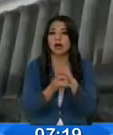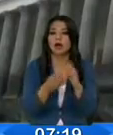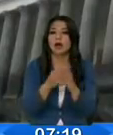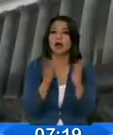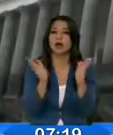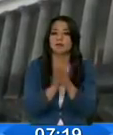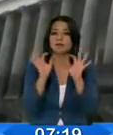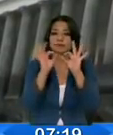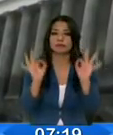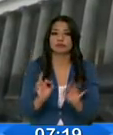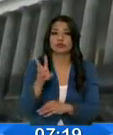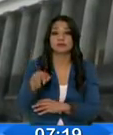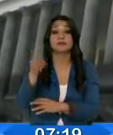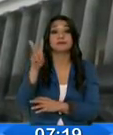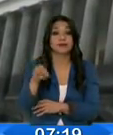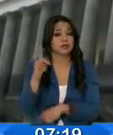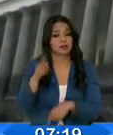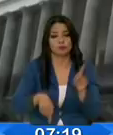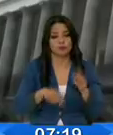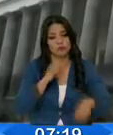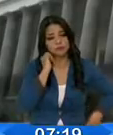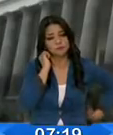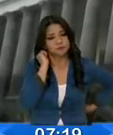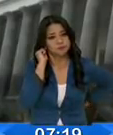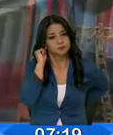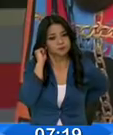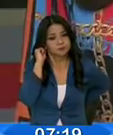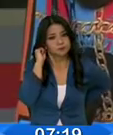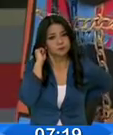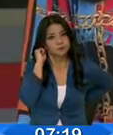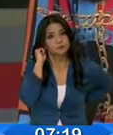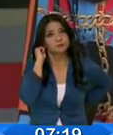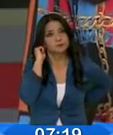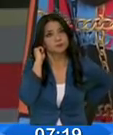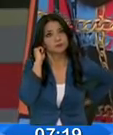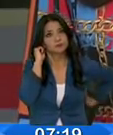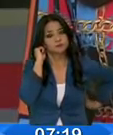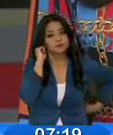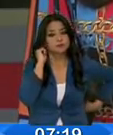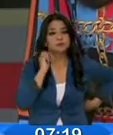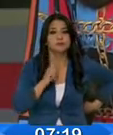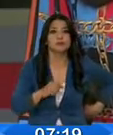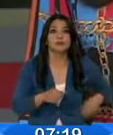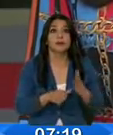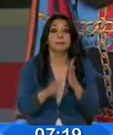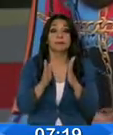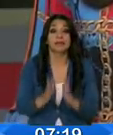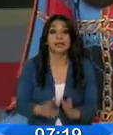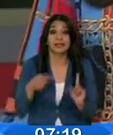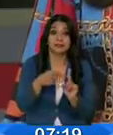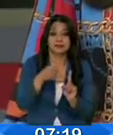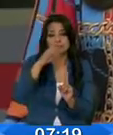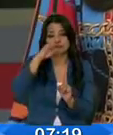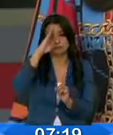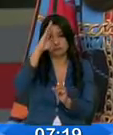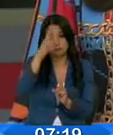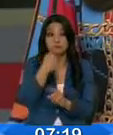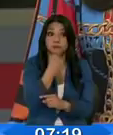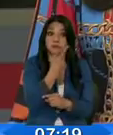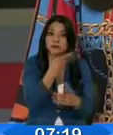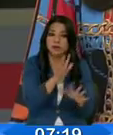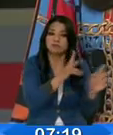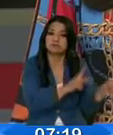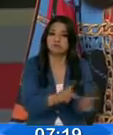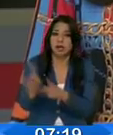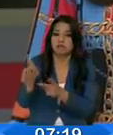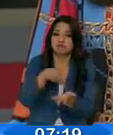el presupuesto del 2020. Informó Marilyn Jaramillo. Y la ministra María Paula Romo anunció que el gobierno tiene listo un plan